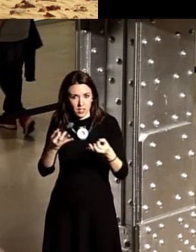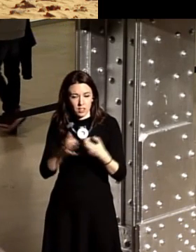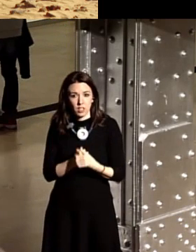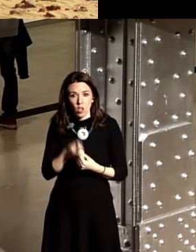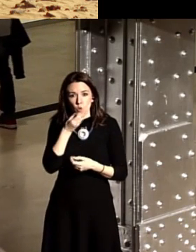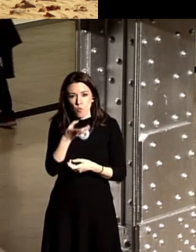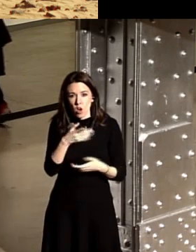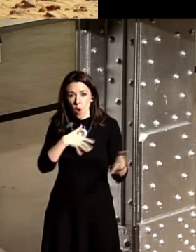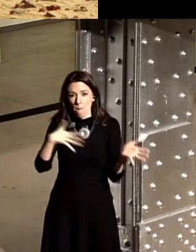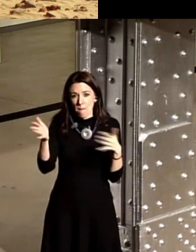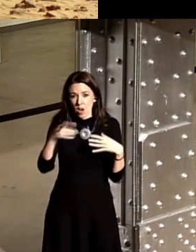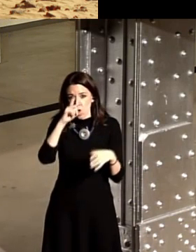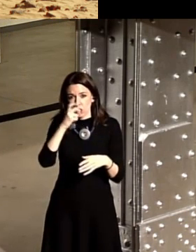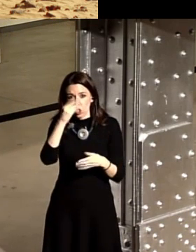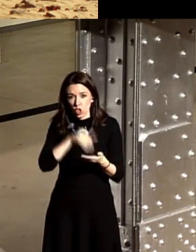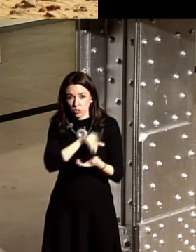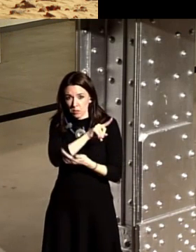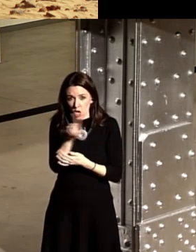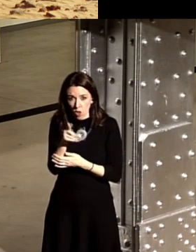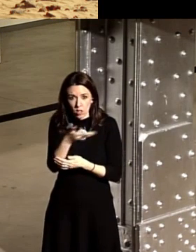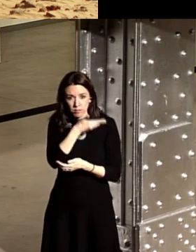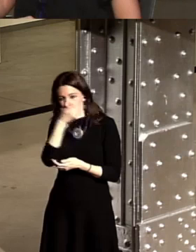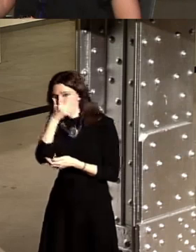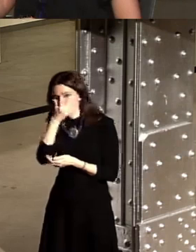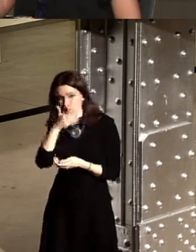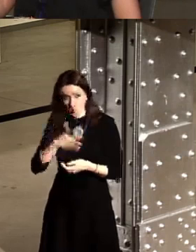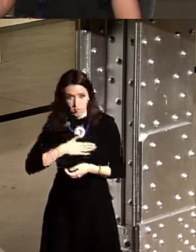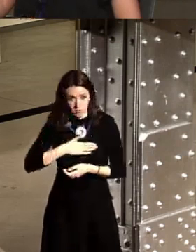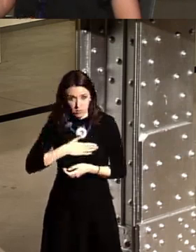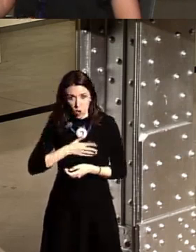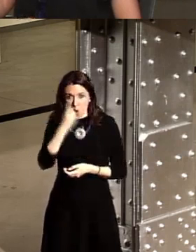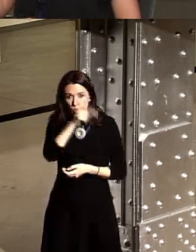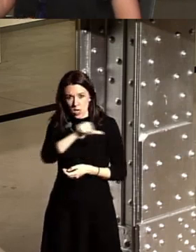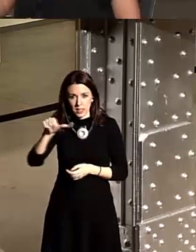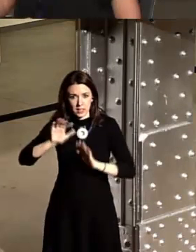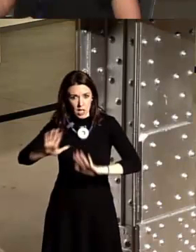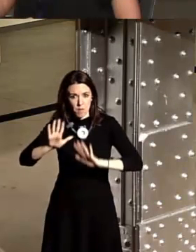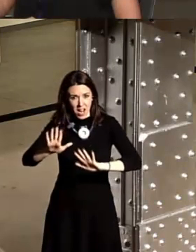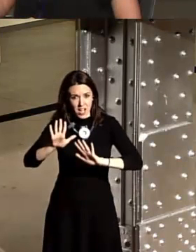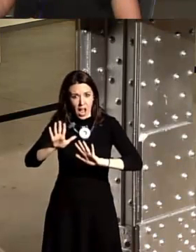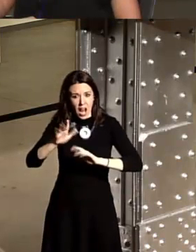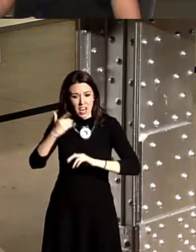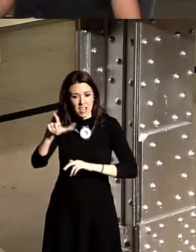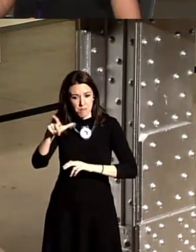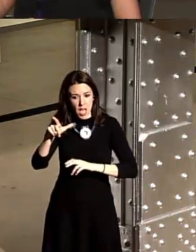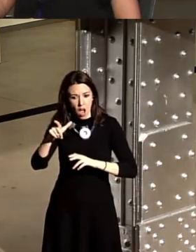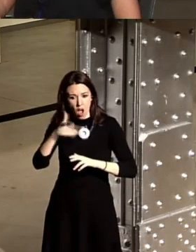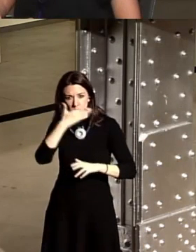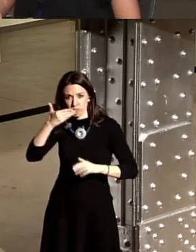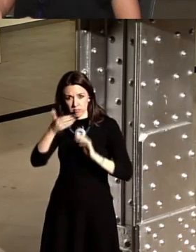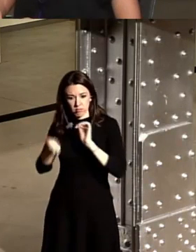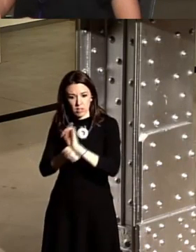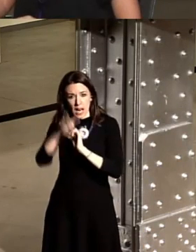marzo 2011 me secuestraron y una semana estuve en Libia capturada. Y